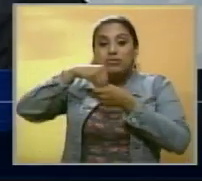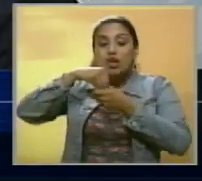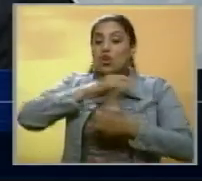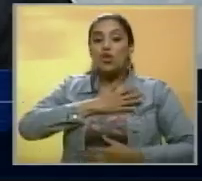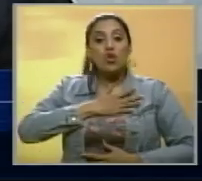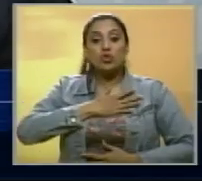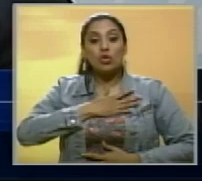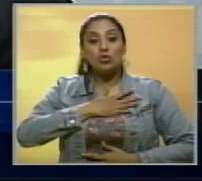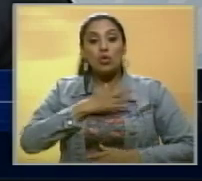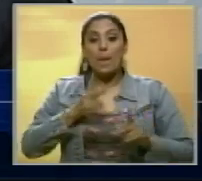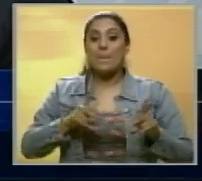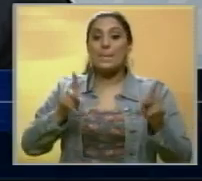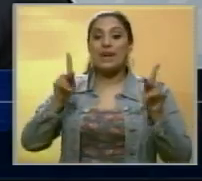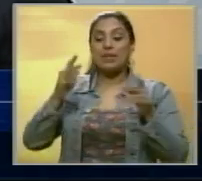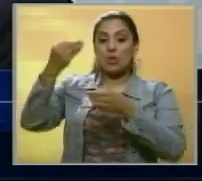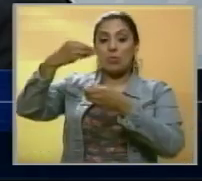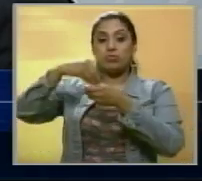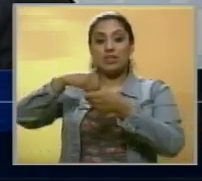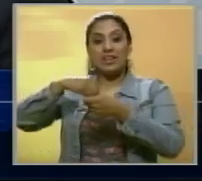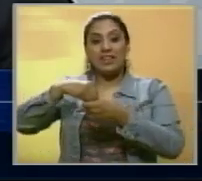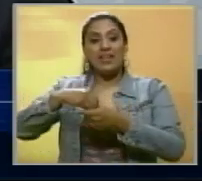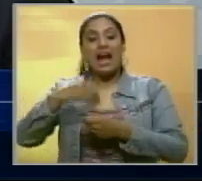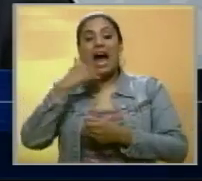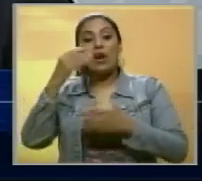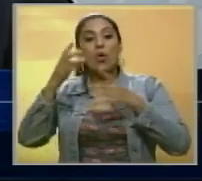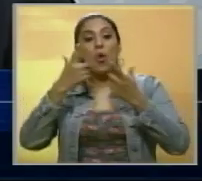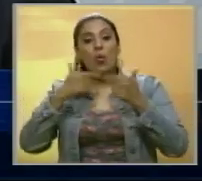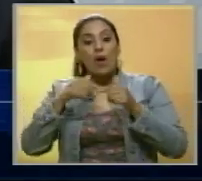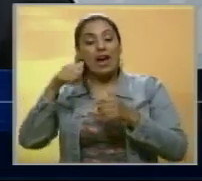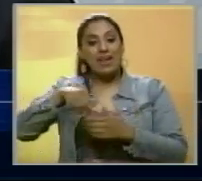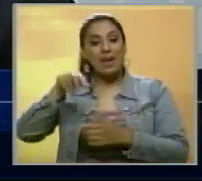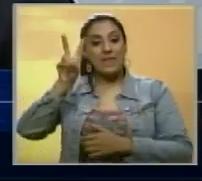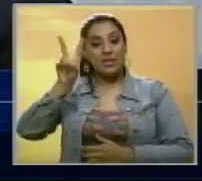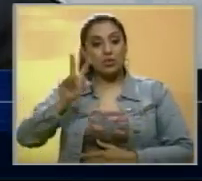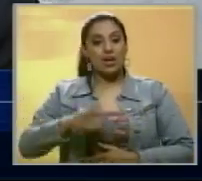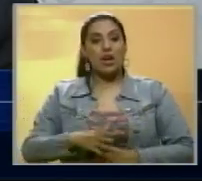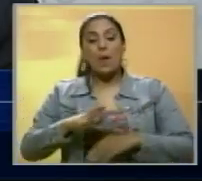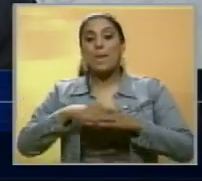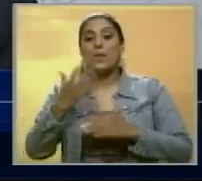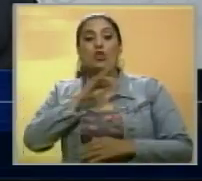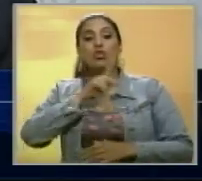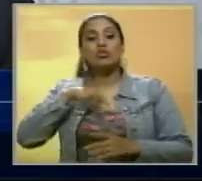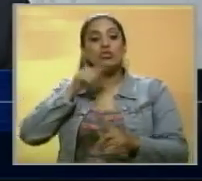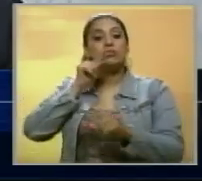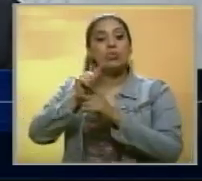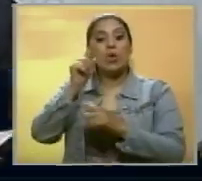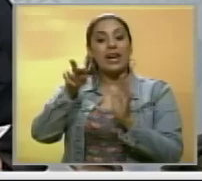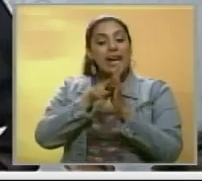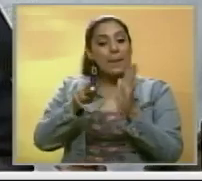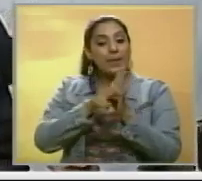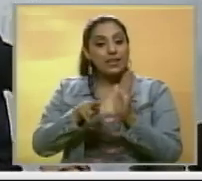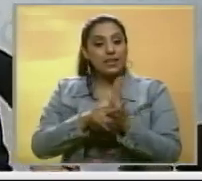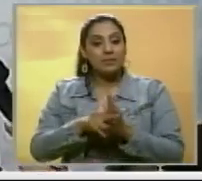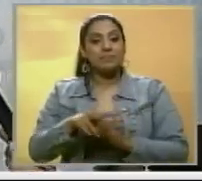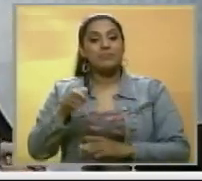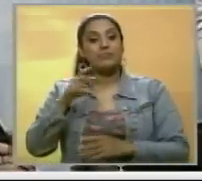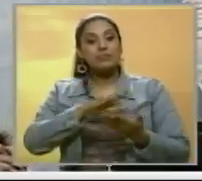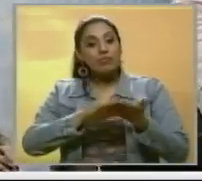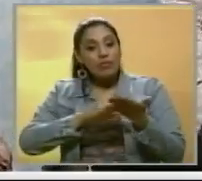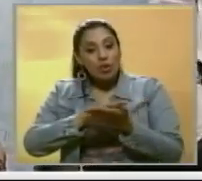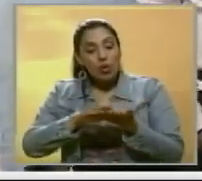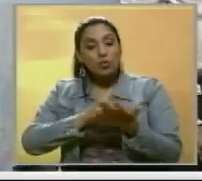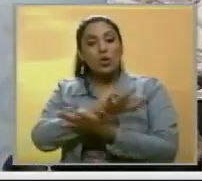y nosotros no vamos a permitir la injerencia en los asuntos internos en nuestro país, porque lo hemos dicho. El gobernador Enrique